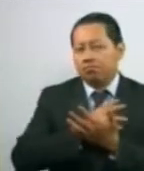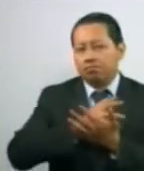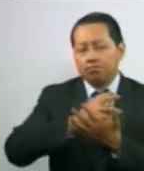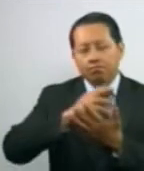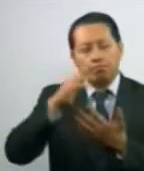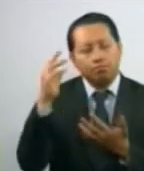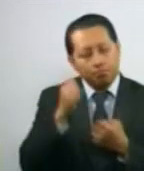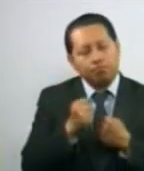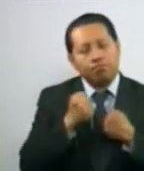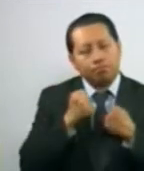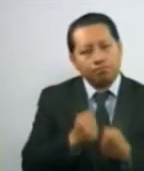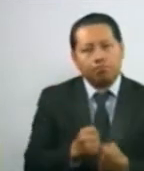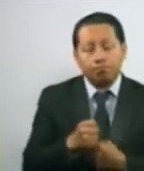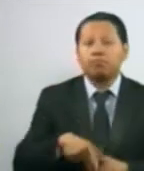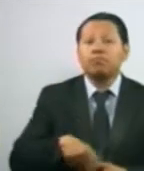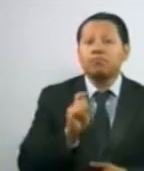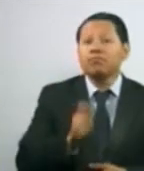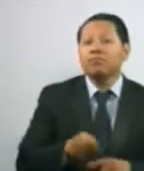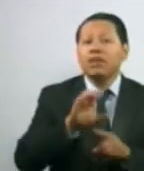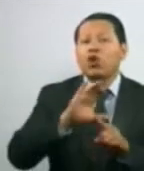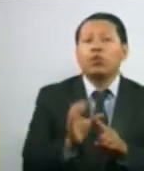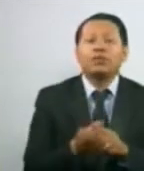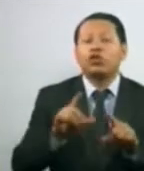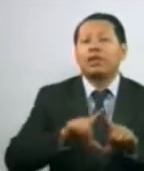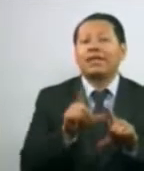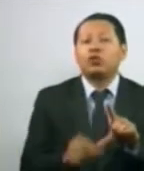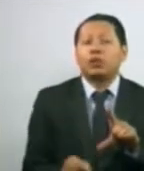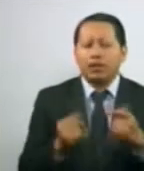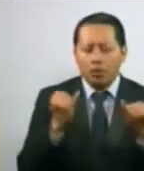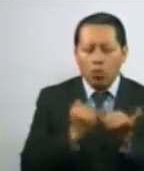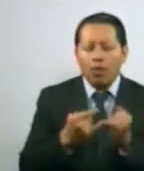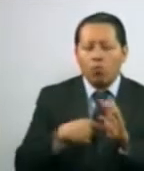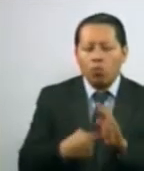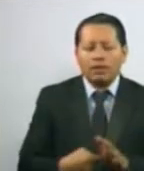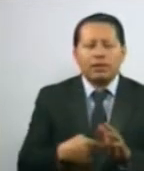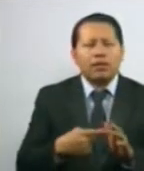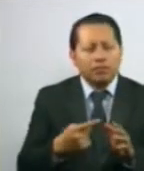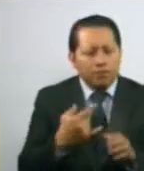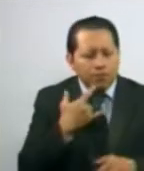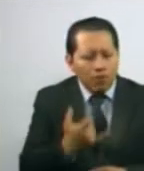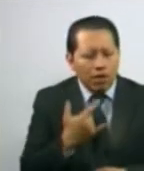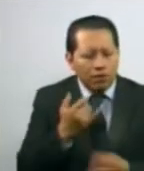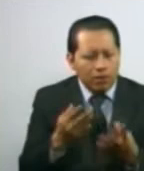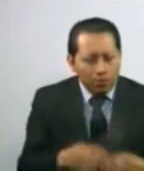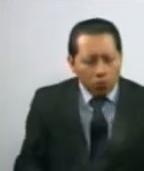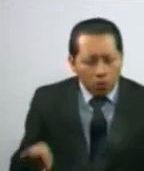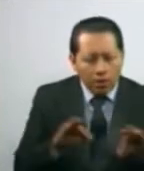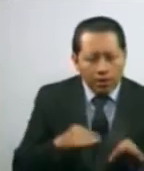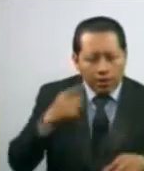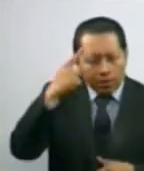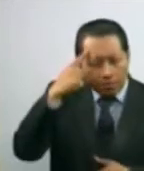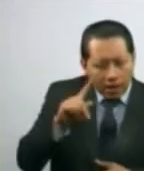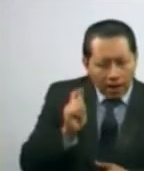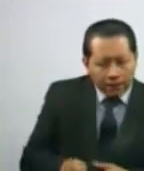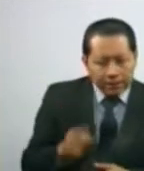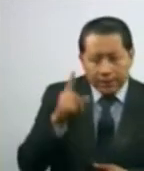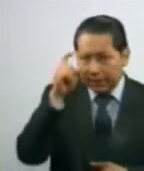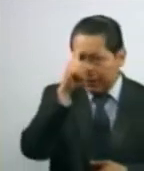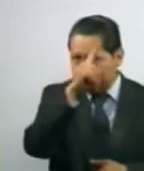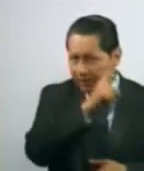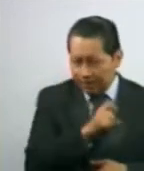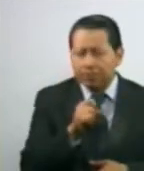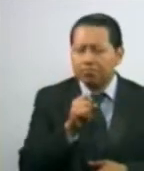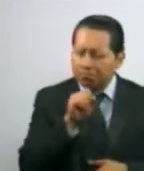antes. Sin embargo, la Comisión Nacional ha demostrado un importante esfuerzo para estar a la altura de esta crisis, a través de la